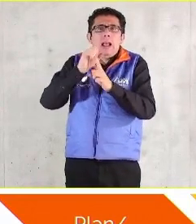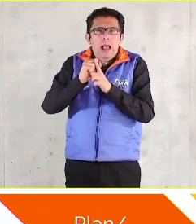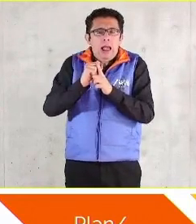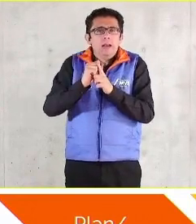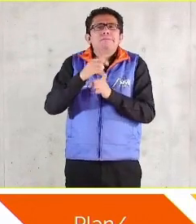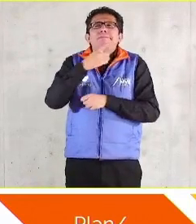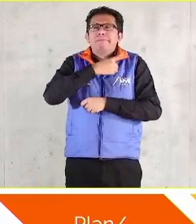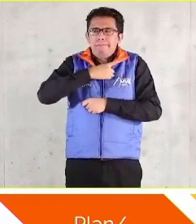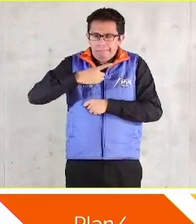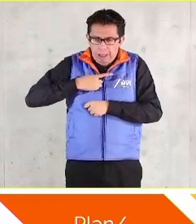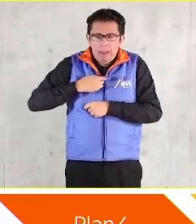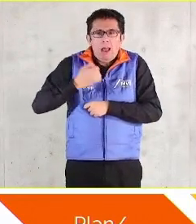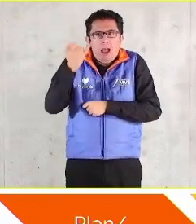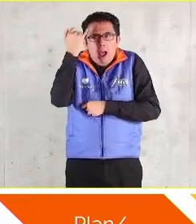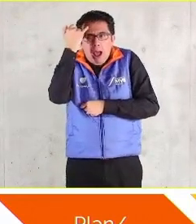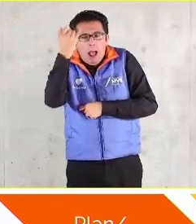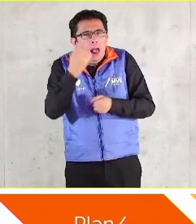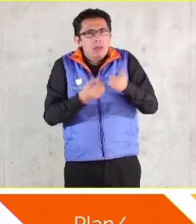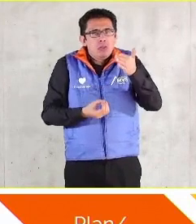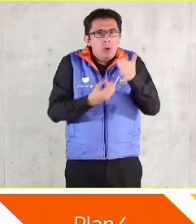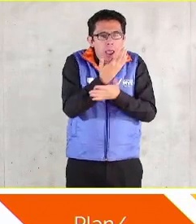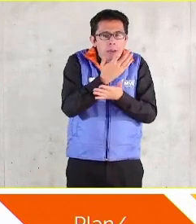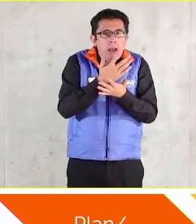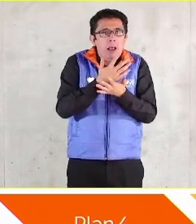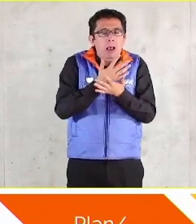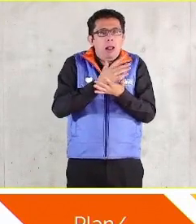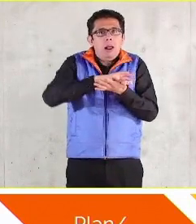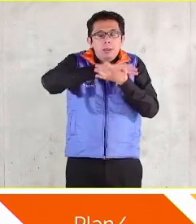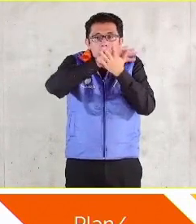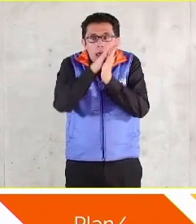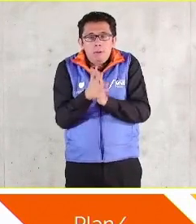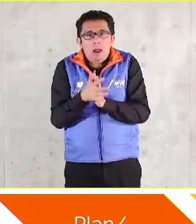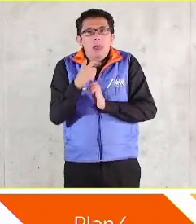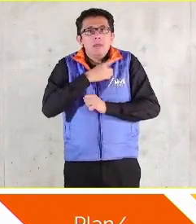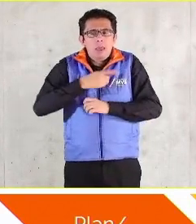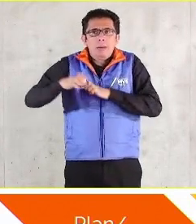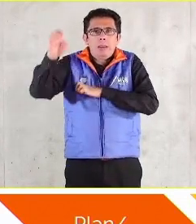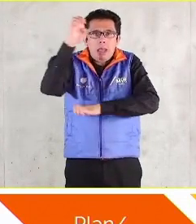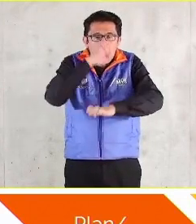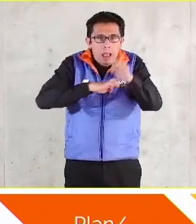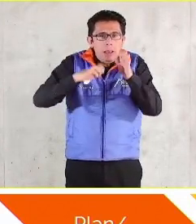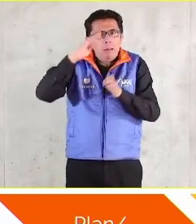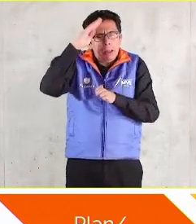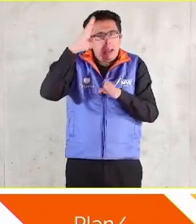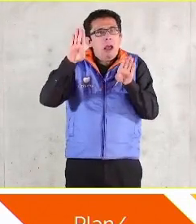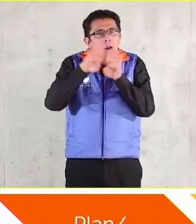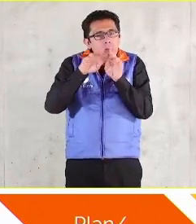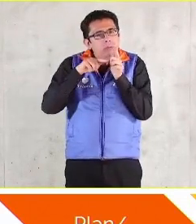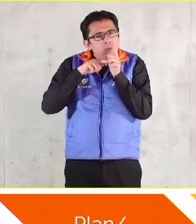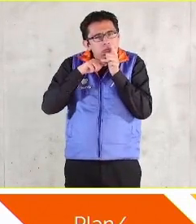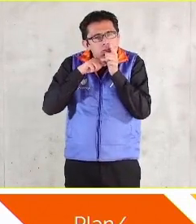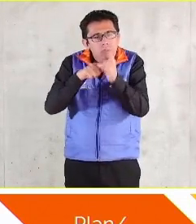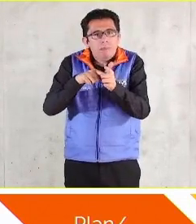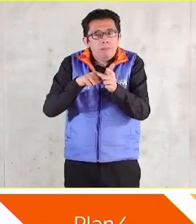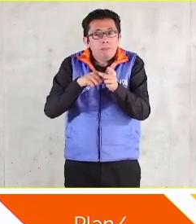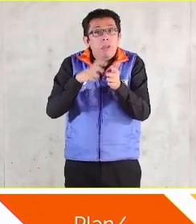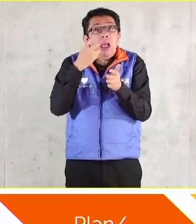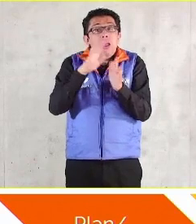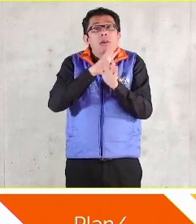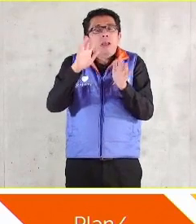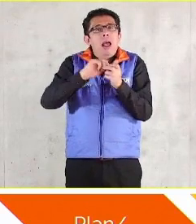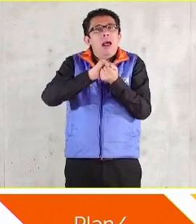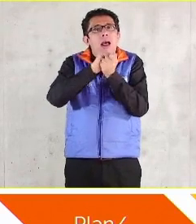innovar, tenemos que transformar, tenemos que ser una empresa sostenible. Y en ese momento se pasa a una buena práctica. Y en